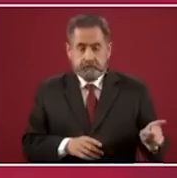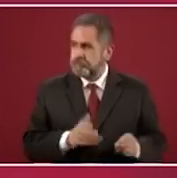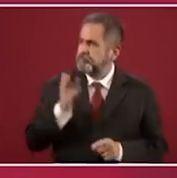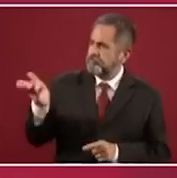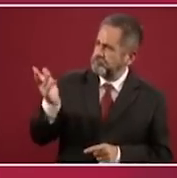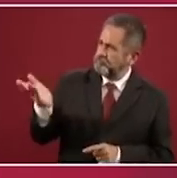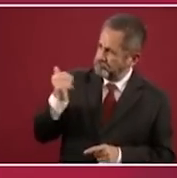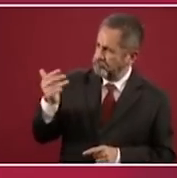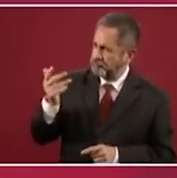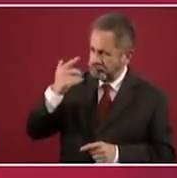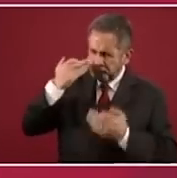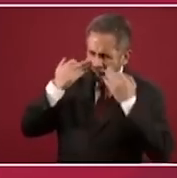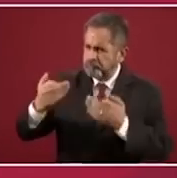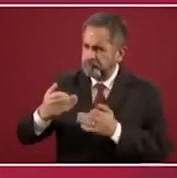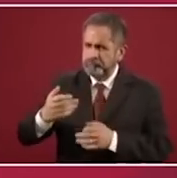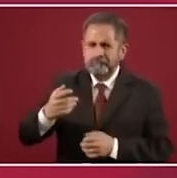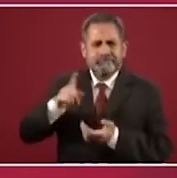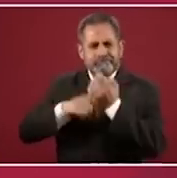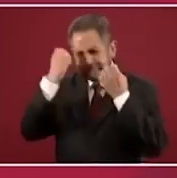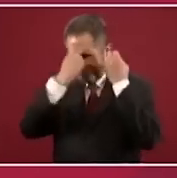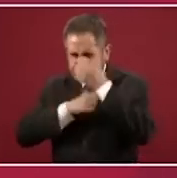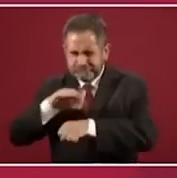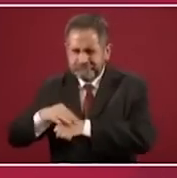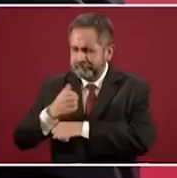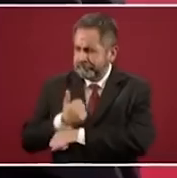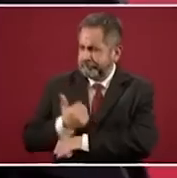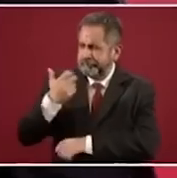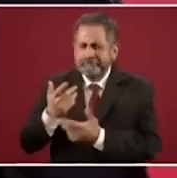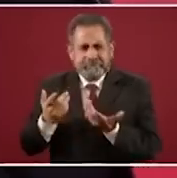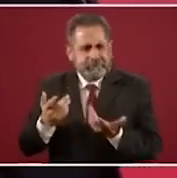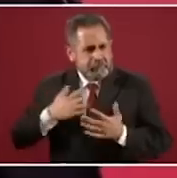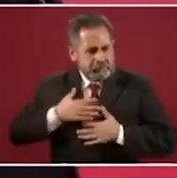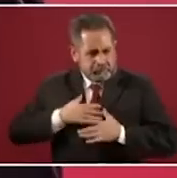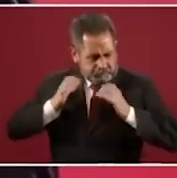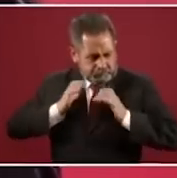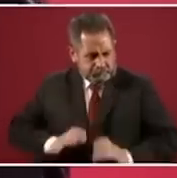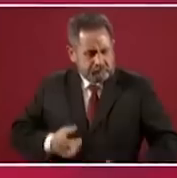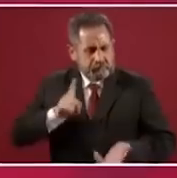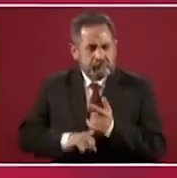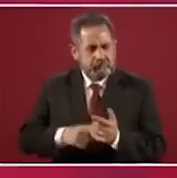presentara mis análisis clínicos, estoy muy bien, estoy al 100.